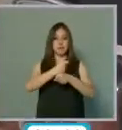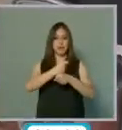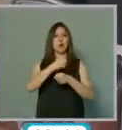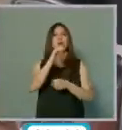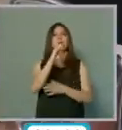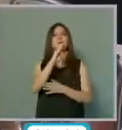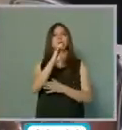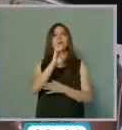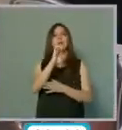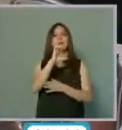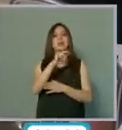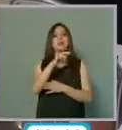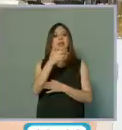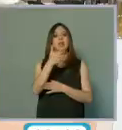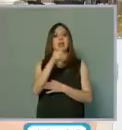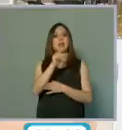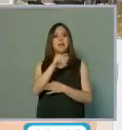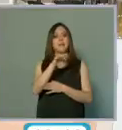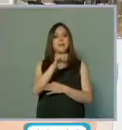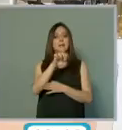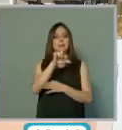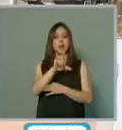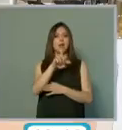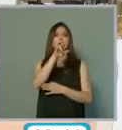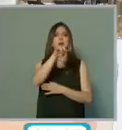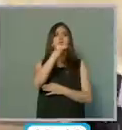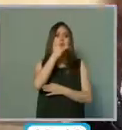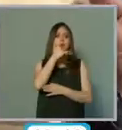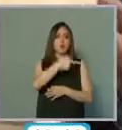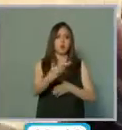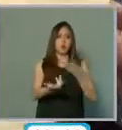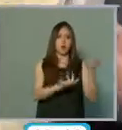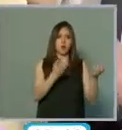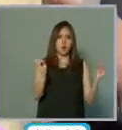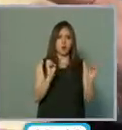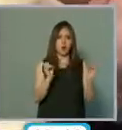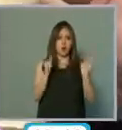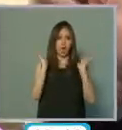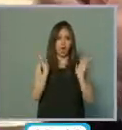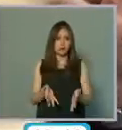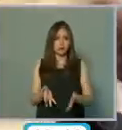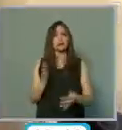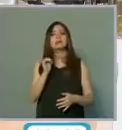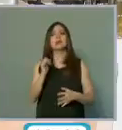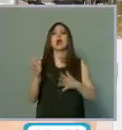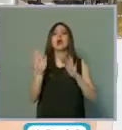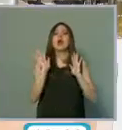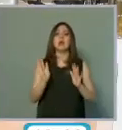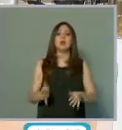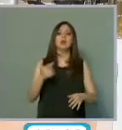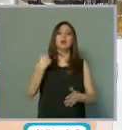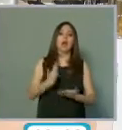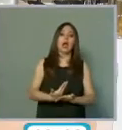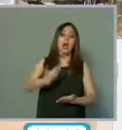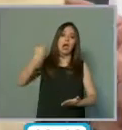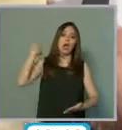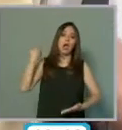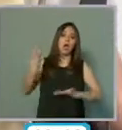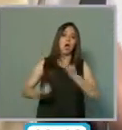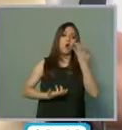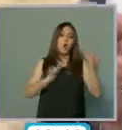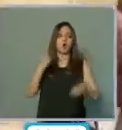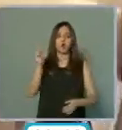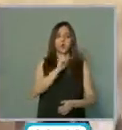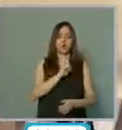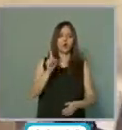la bechamel abajo? A ver, pero esto no está cocido, ¿así va? No, así va, durito, sí. como papita. Mira. Sí, luego lo que creen que dicen, no, es que lo tengo que cocer antes, no. Lo que son